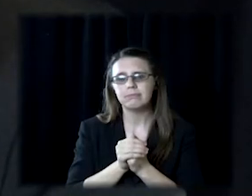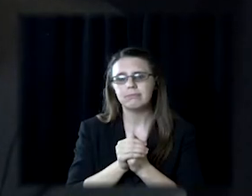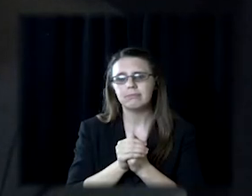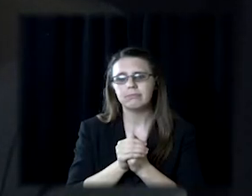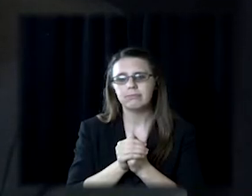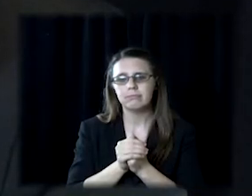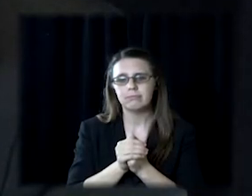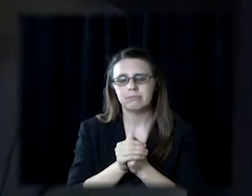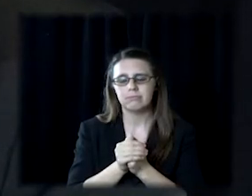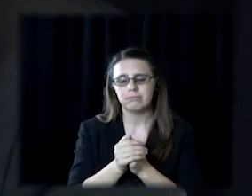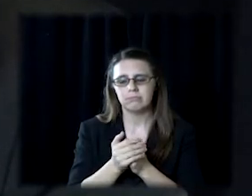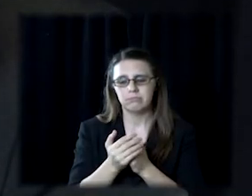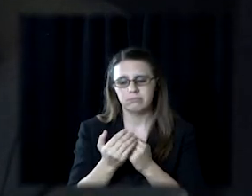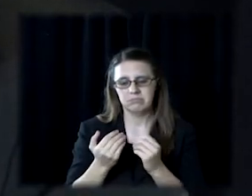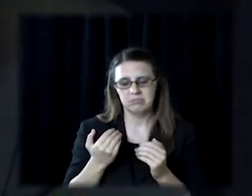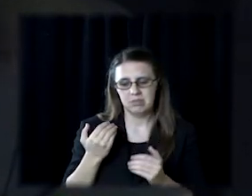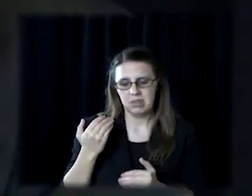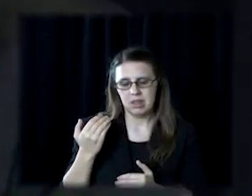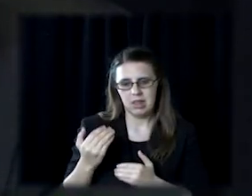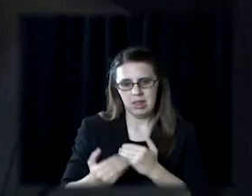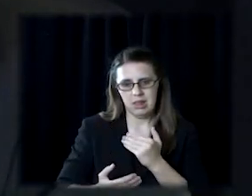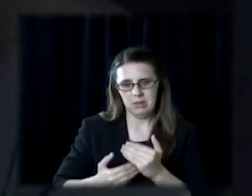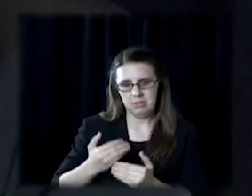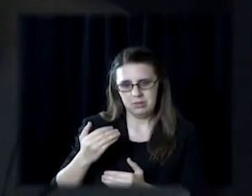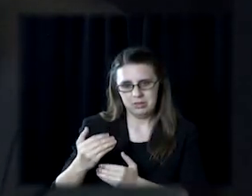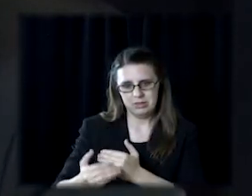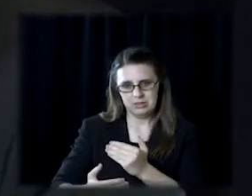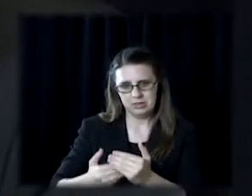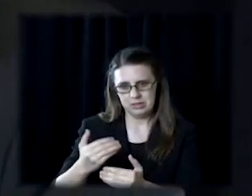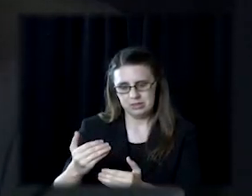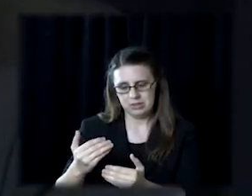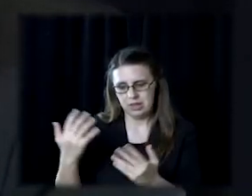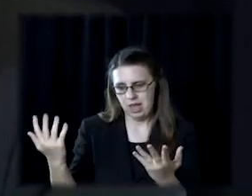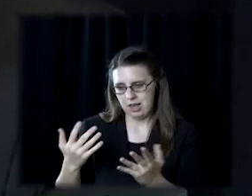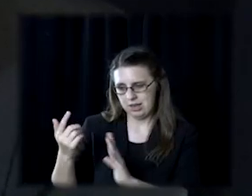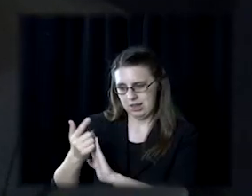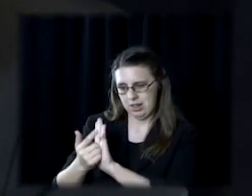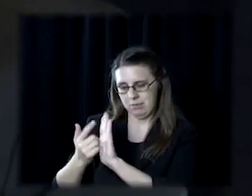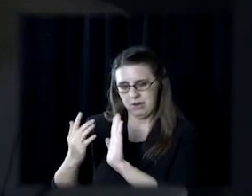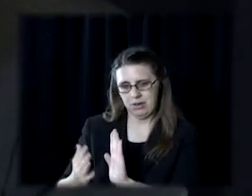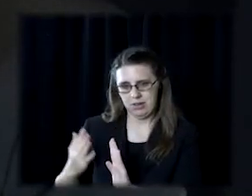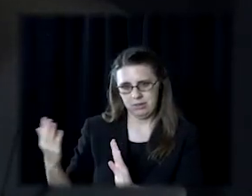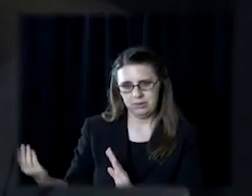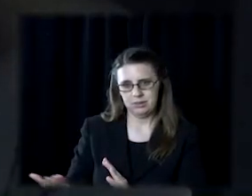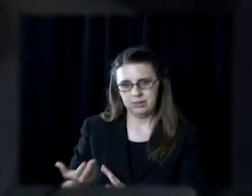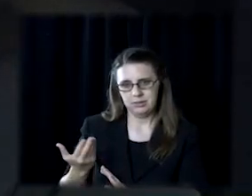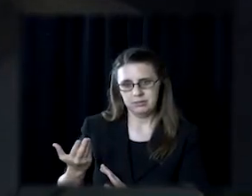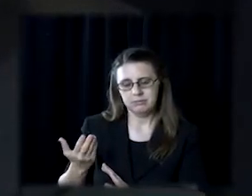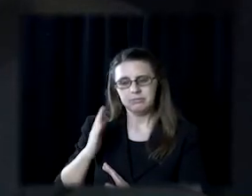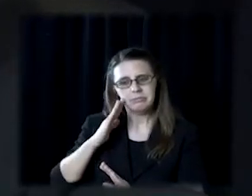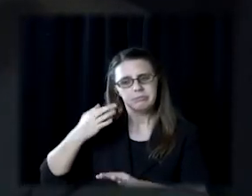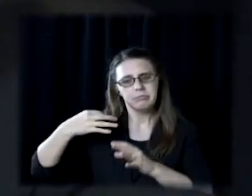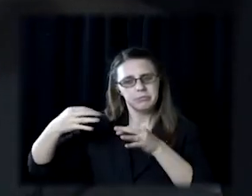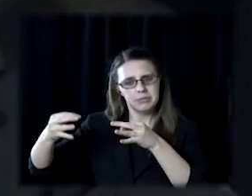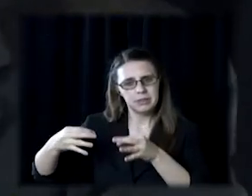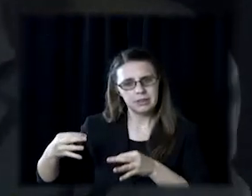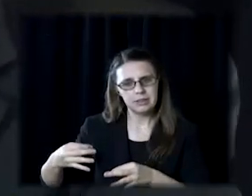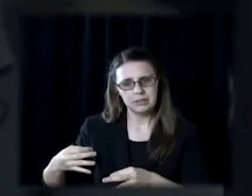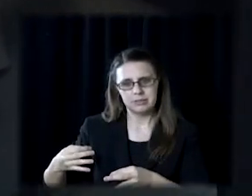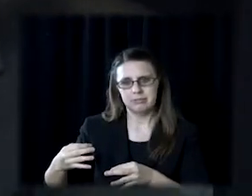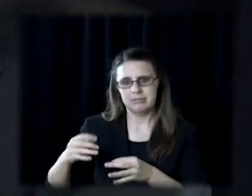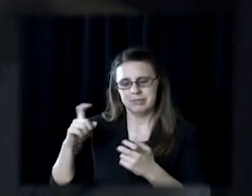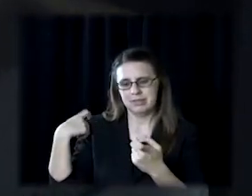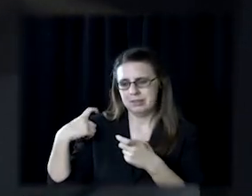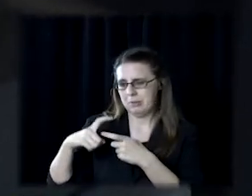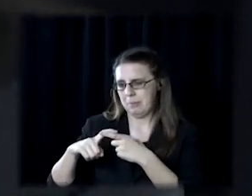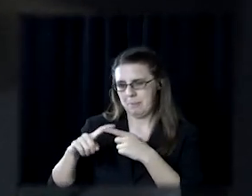aunque el proceso de la manera que fluyó, y aquí tenemos el abogado que le va a explicar en castellano la